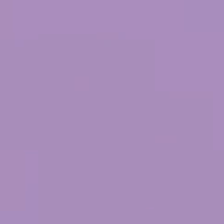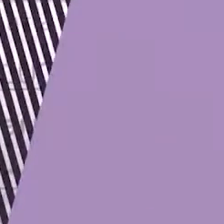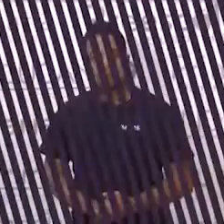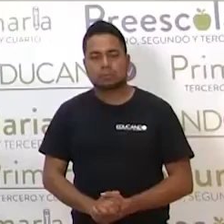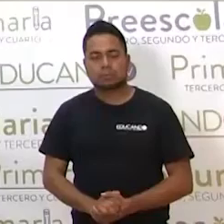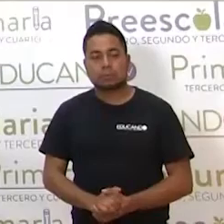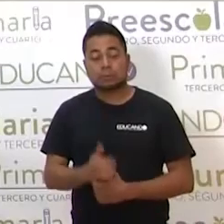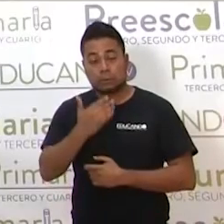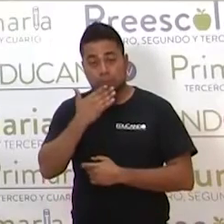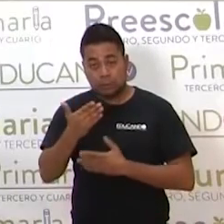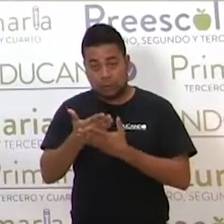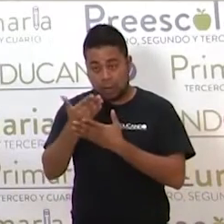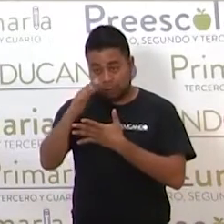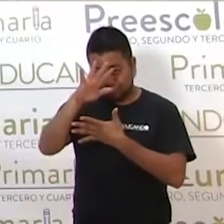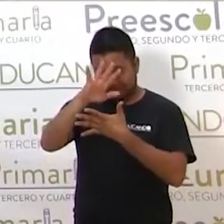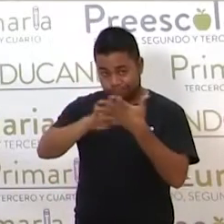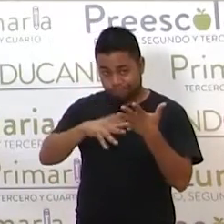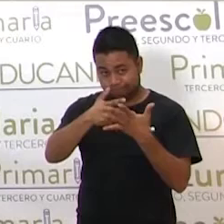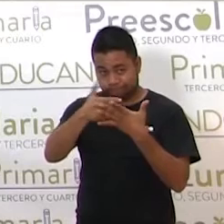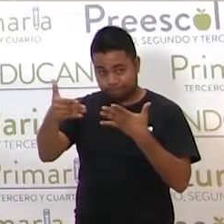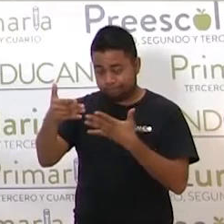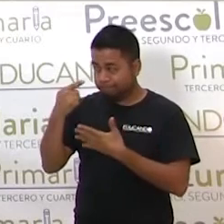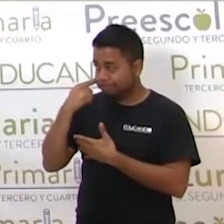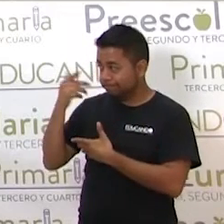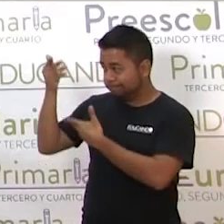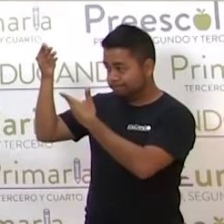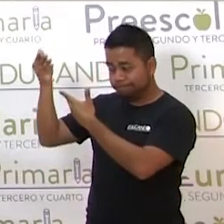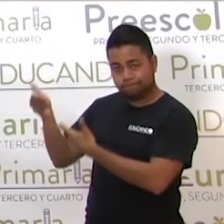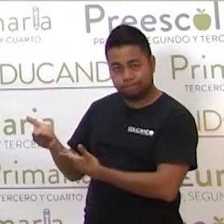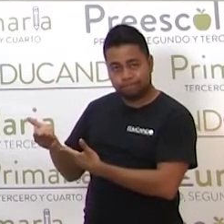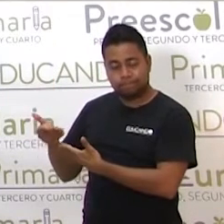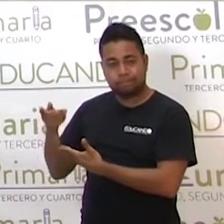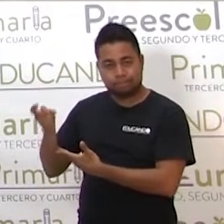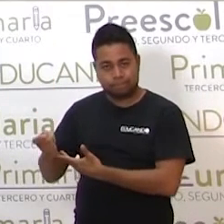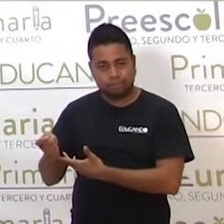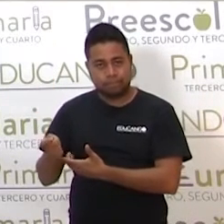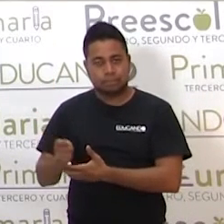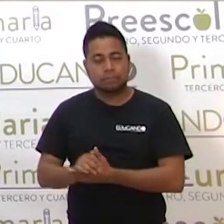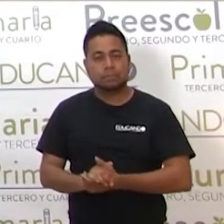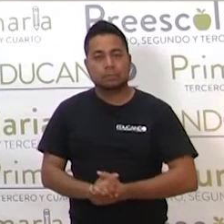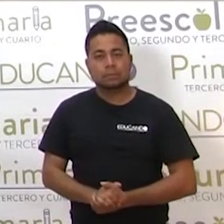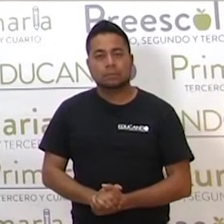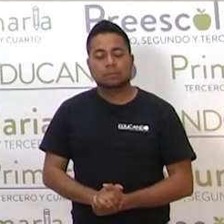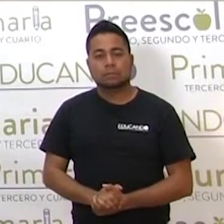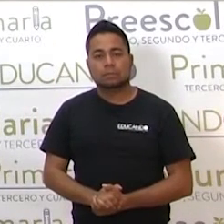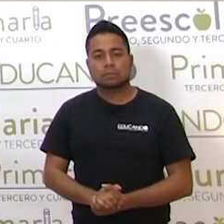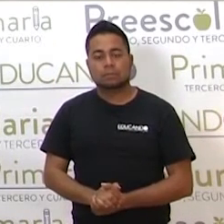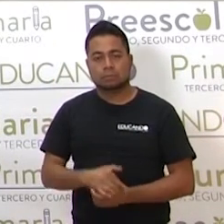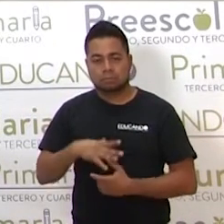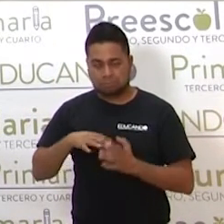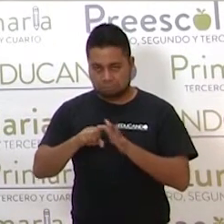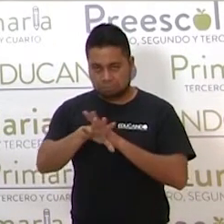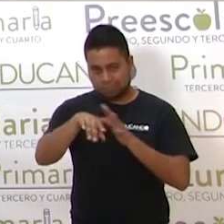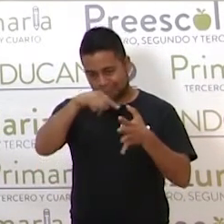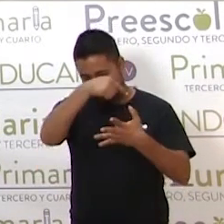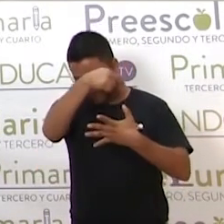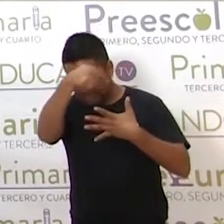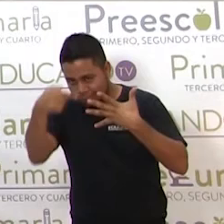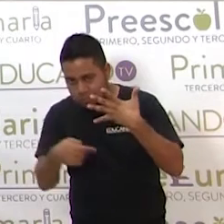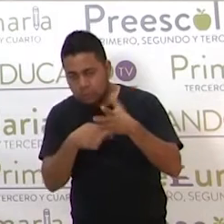Bien, en esta tabla estamos viendo entonces de un lado los